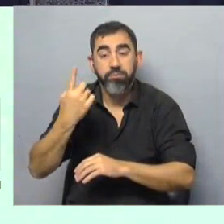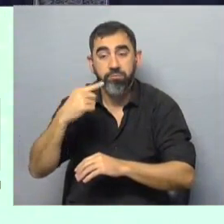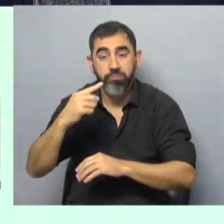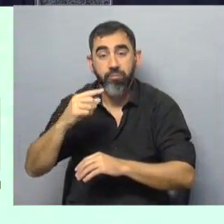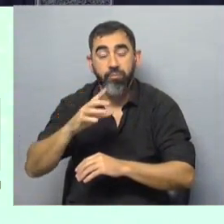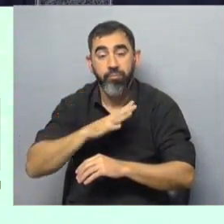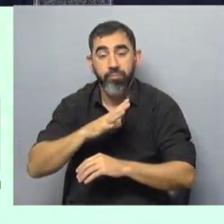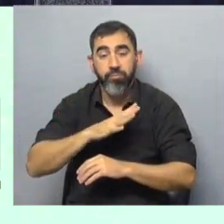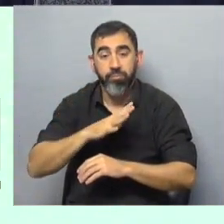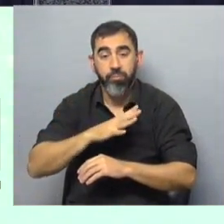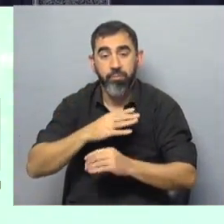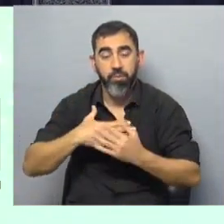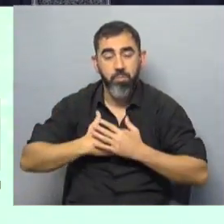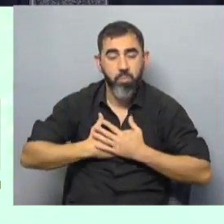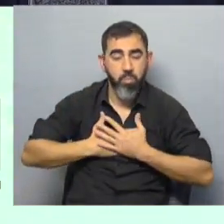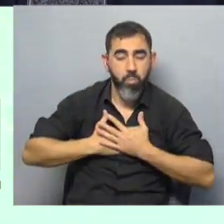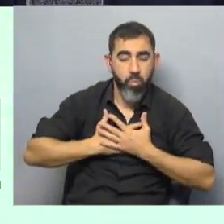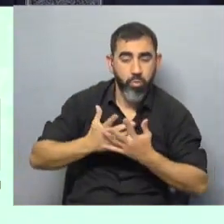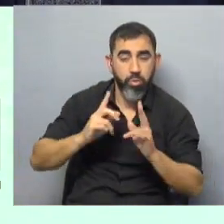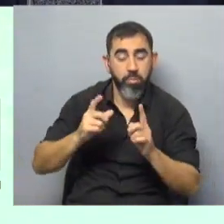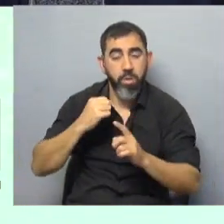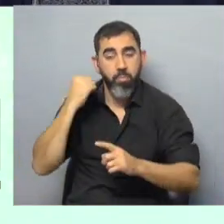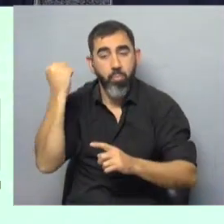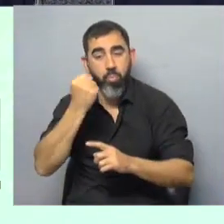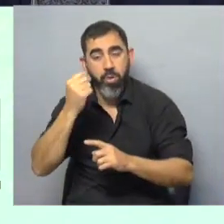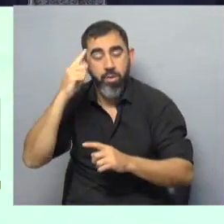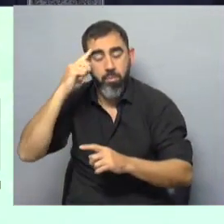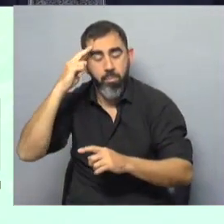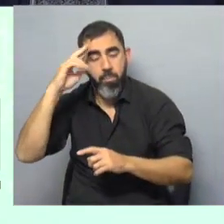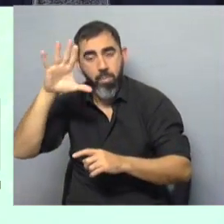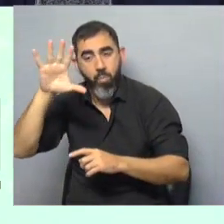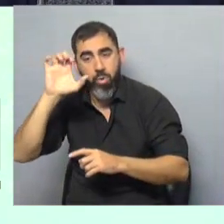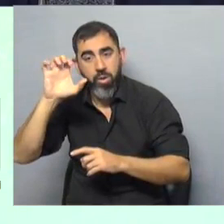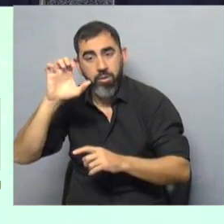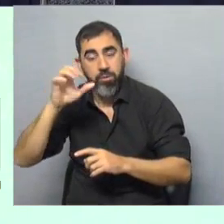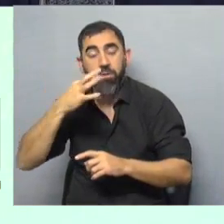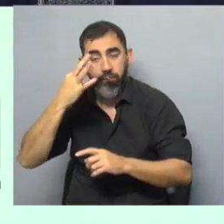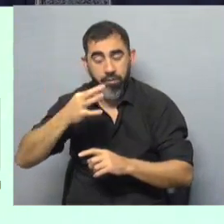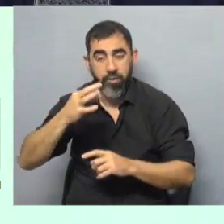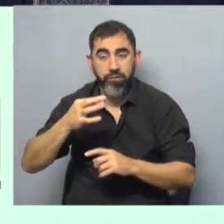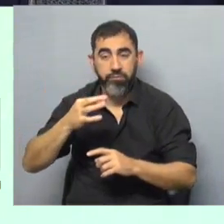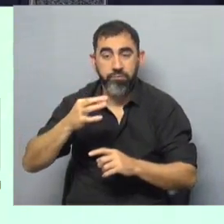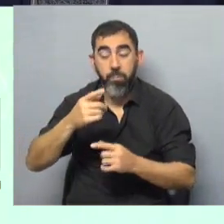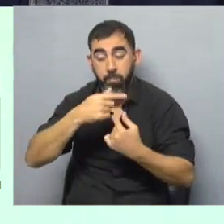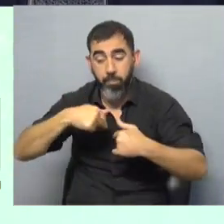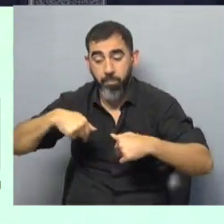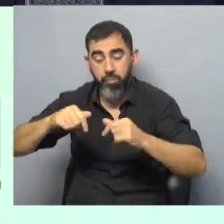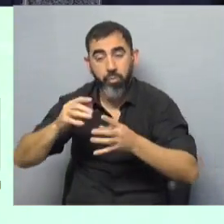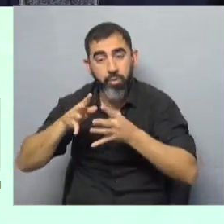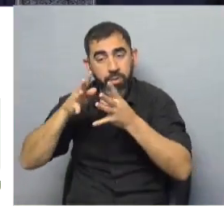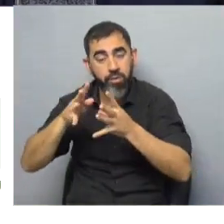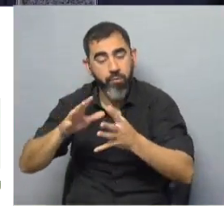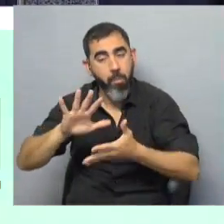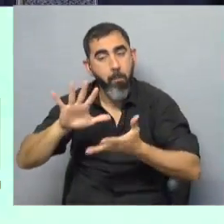carga con de emoción y la importancia que tiene este tipo de memorial, lleva a que sea para nosotros un desafío mucho